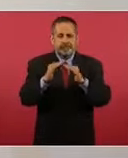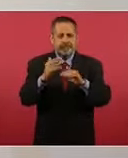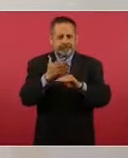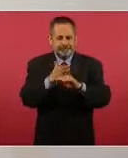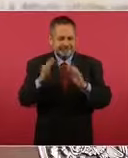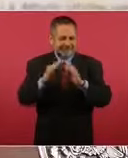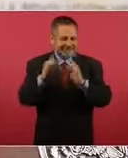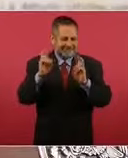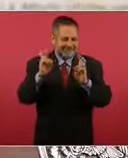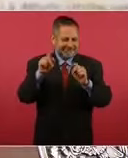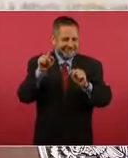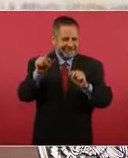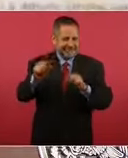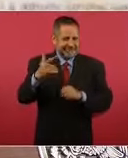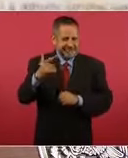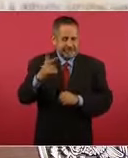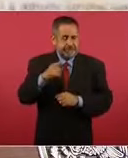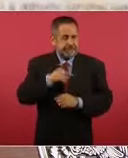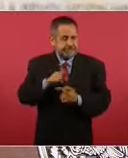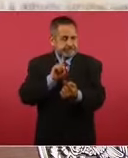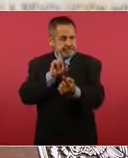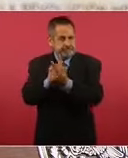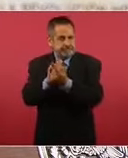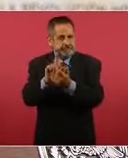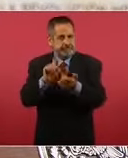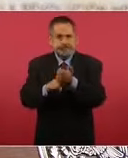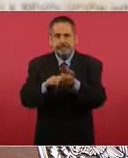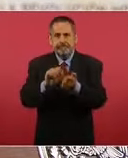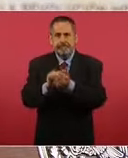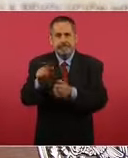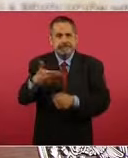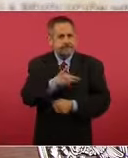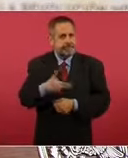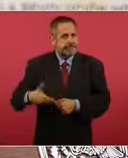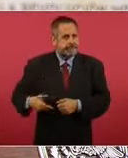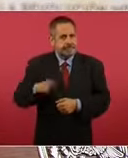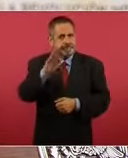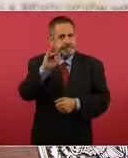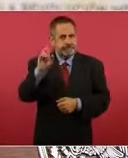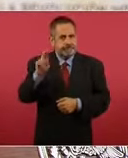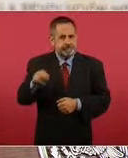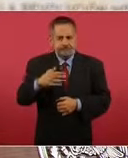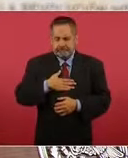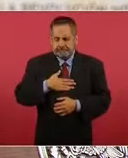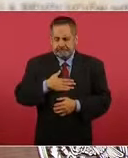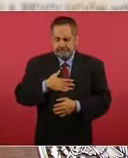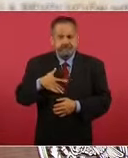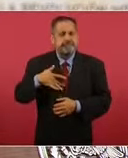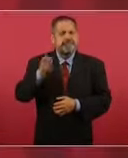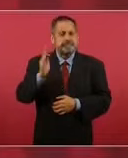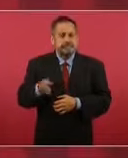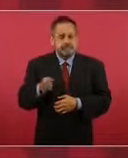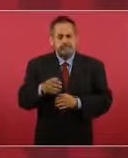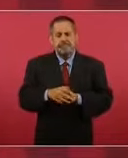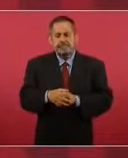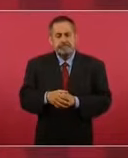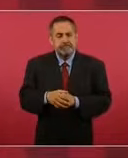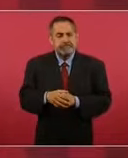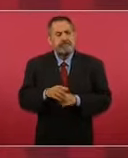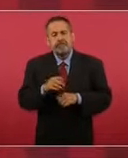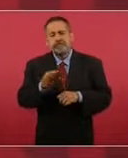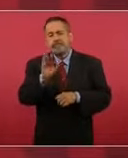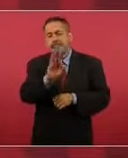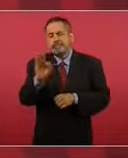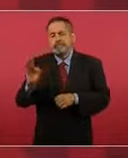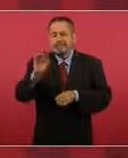para un encuentro con el presidente de baile aceptamos está por definirse la